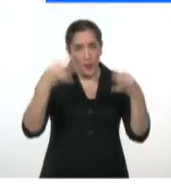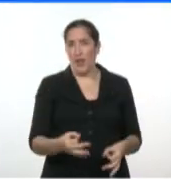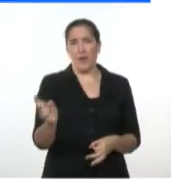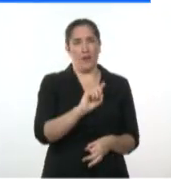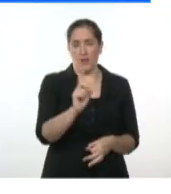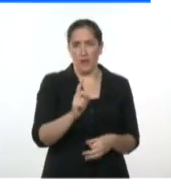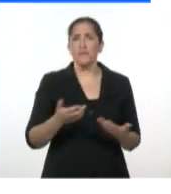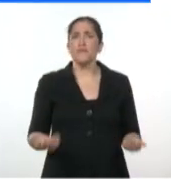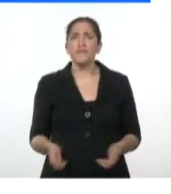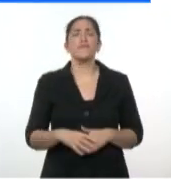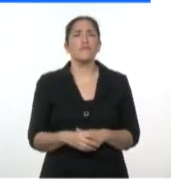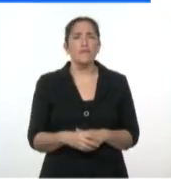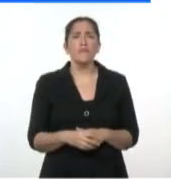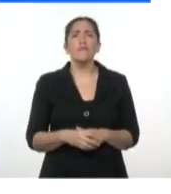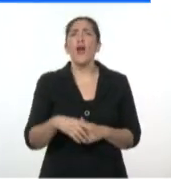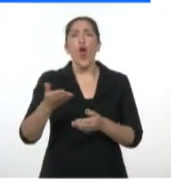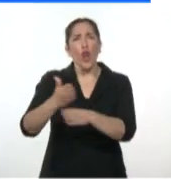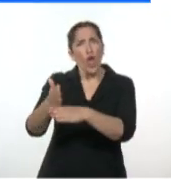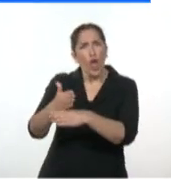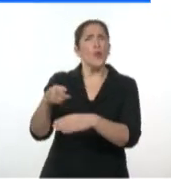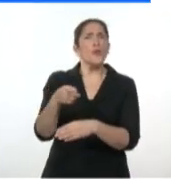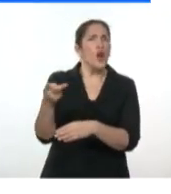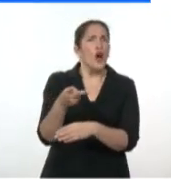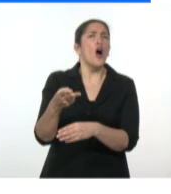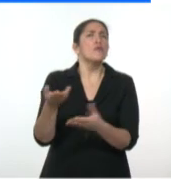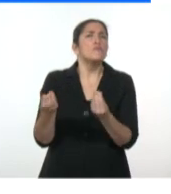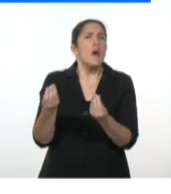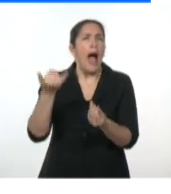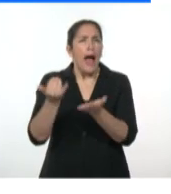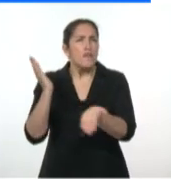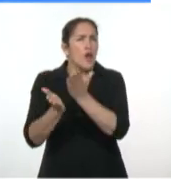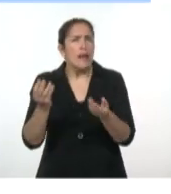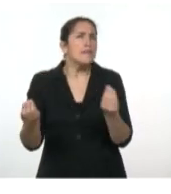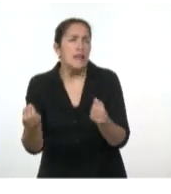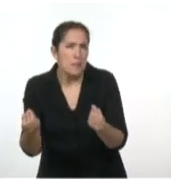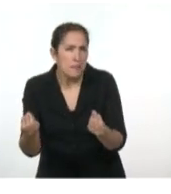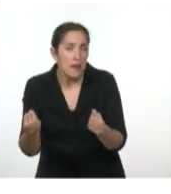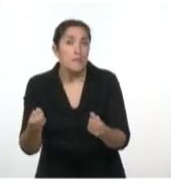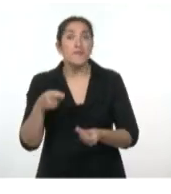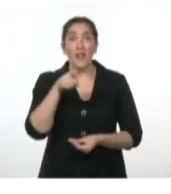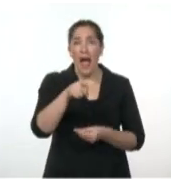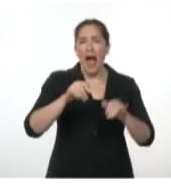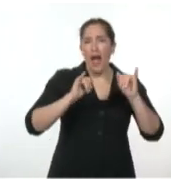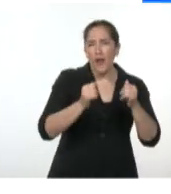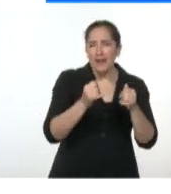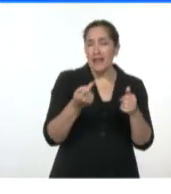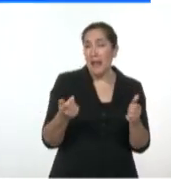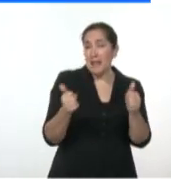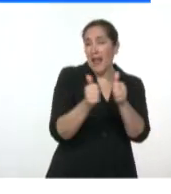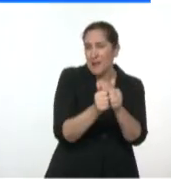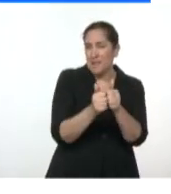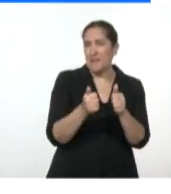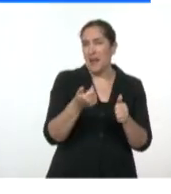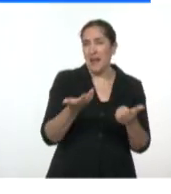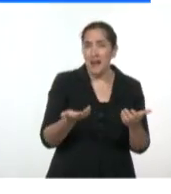¿Y qué pasa con la violencia entre los novios? Cuando sos adolescente y estás en una relación de pareja, seguro